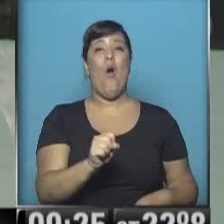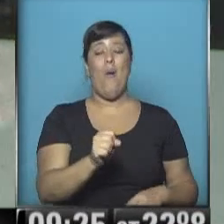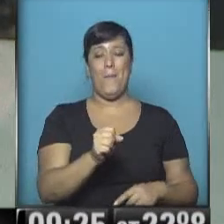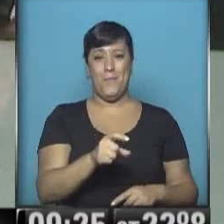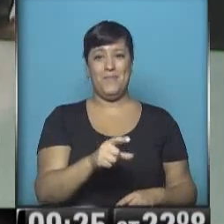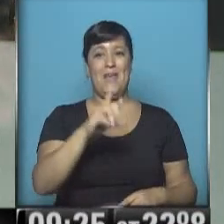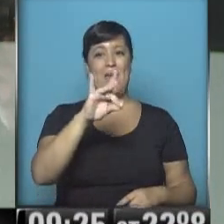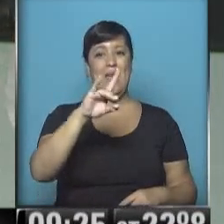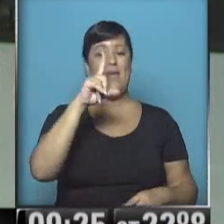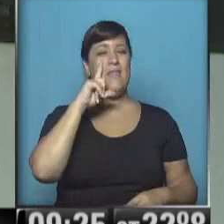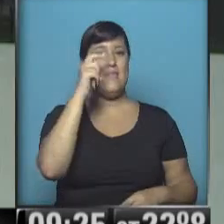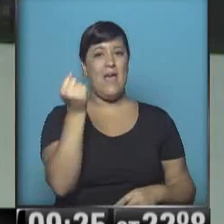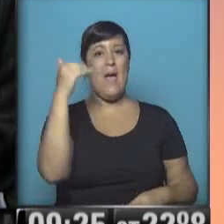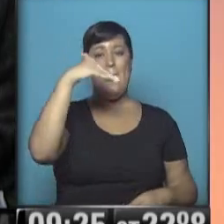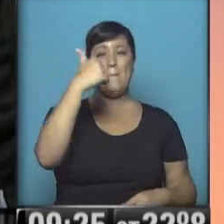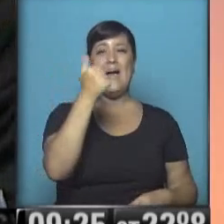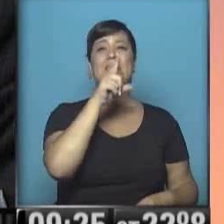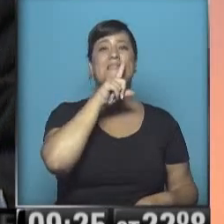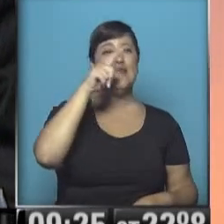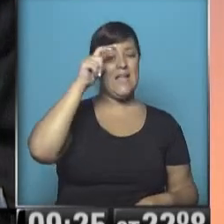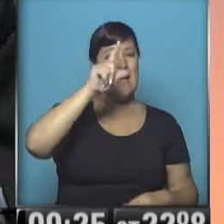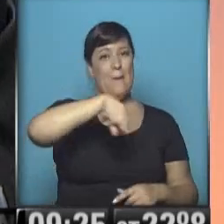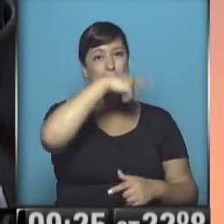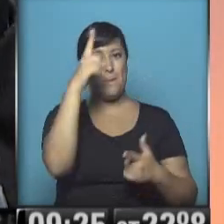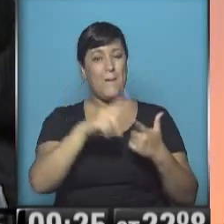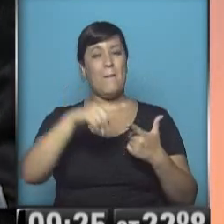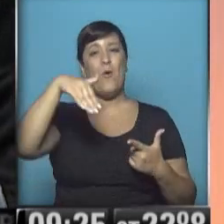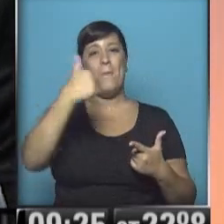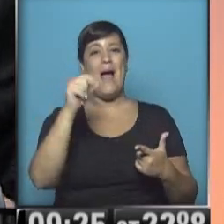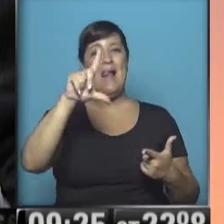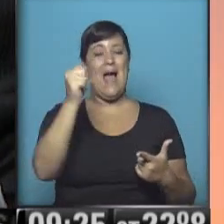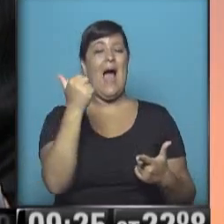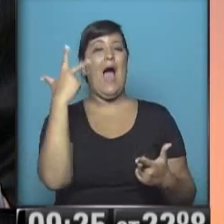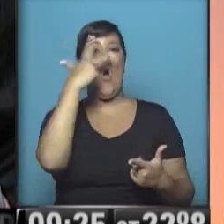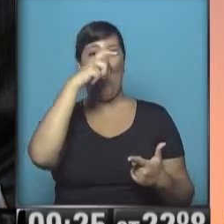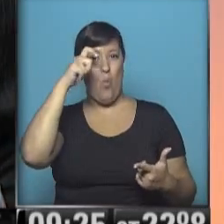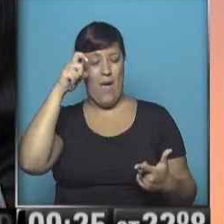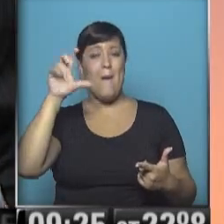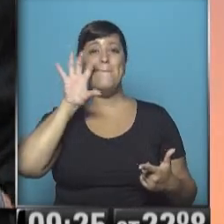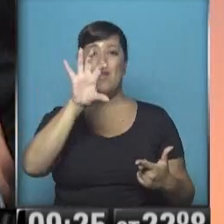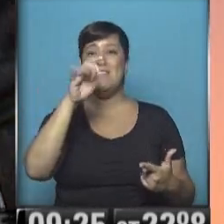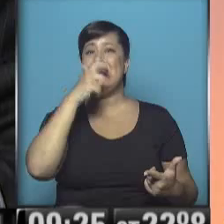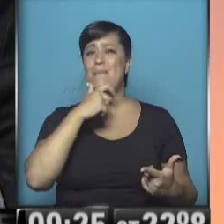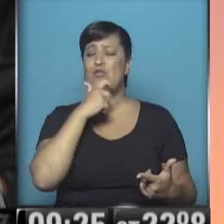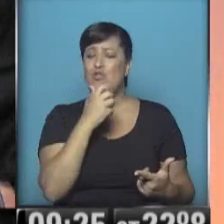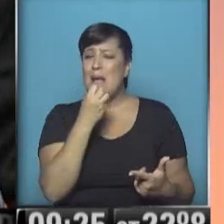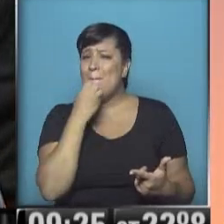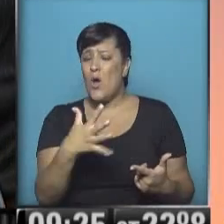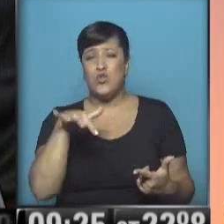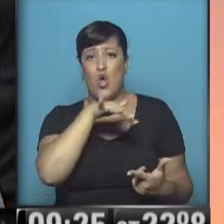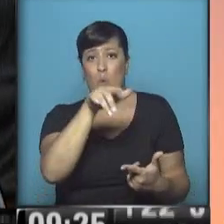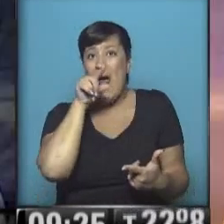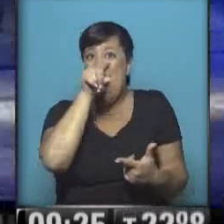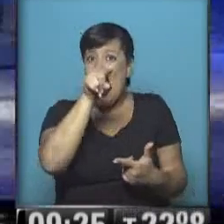De diamante nos vamos a Malargüe, provincia de Mendoza, y un lugar bellísimo si los hay de nuestro país, y allí se